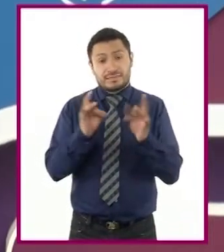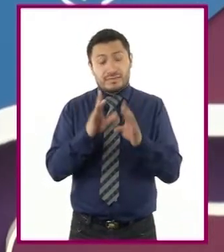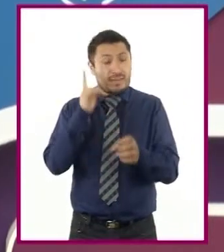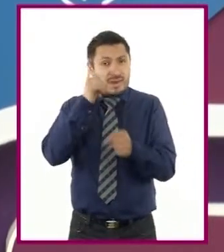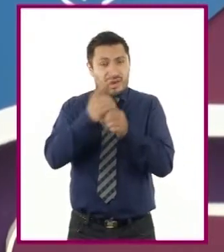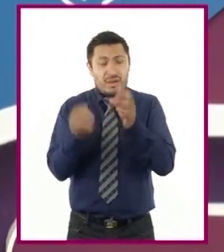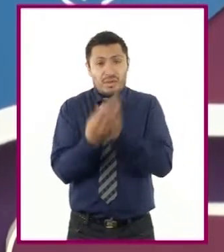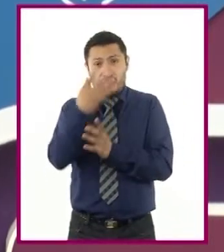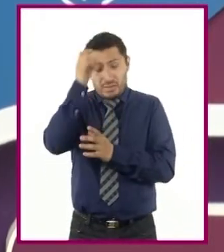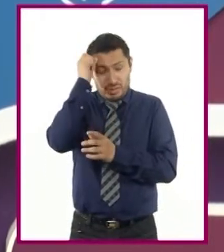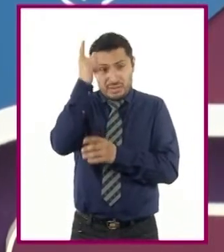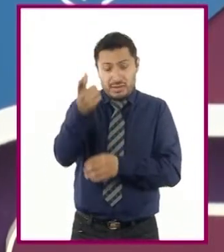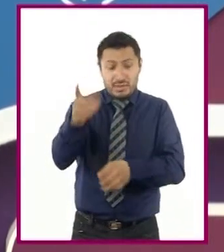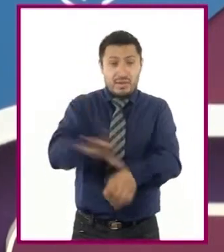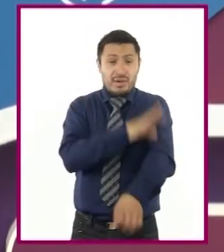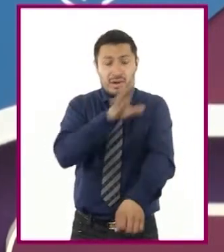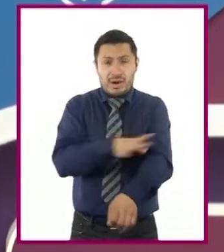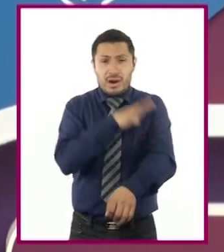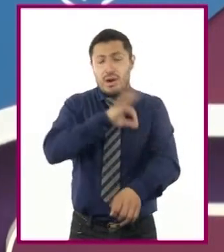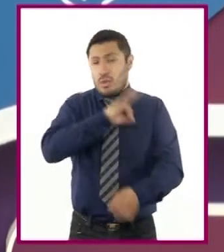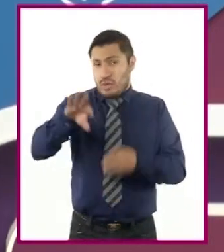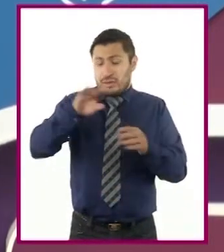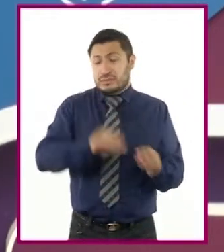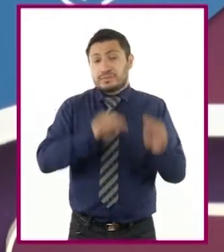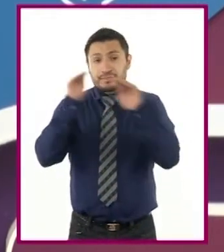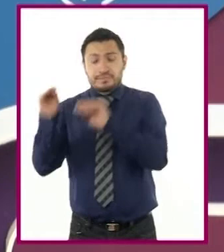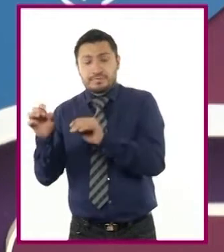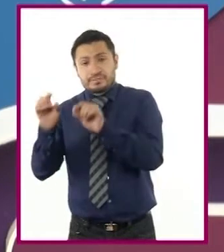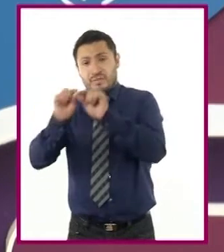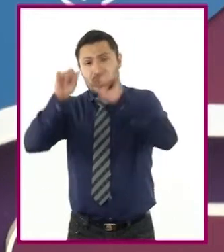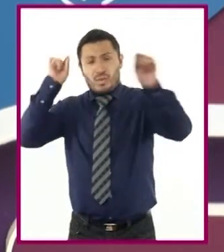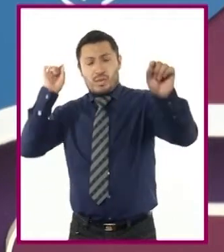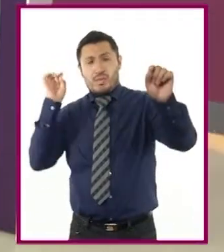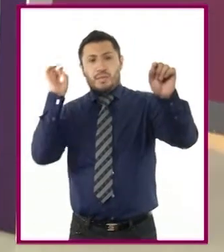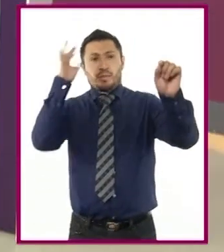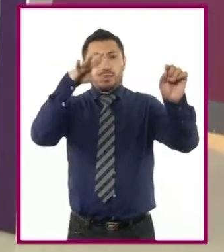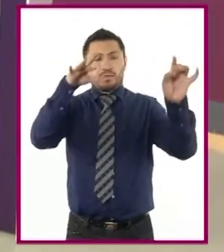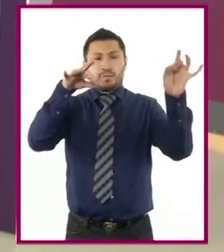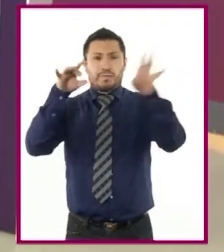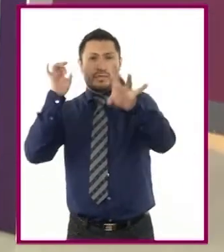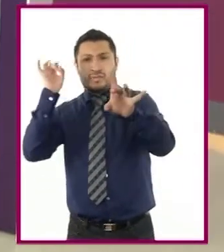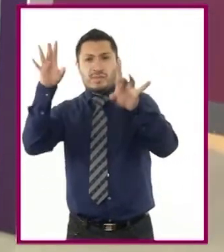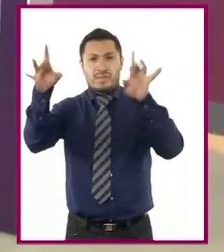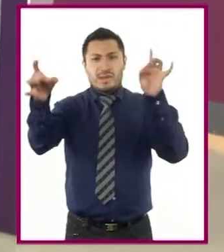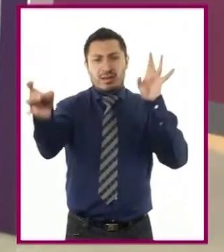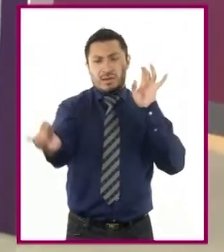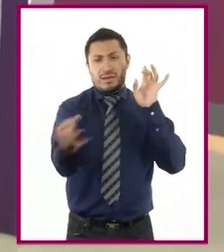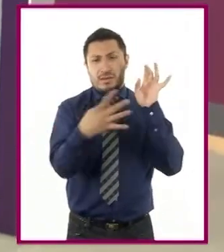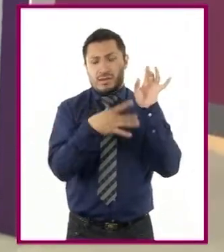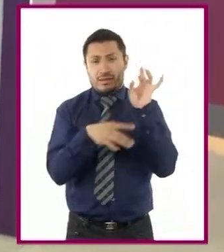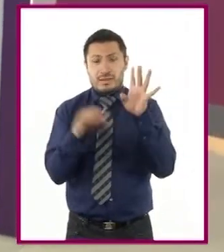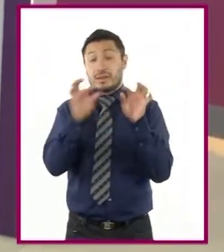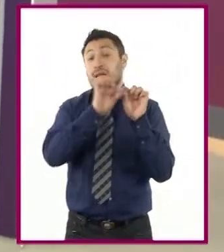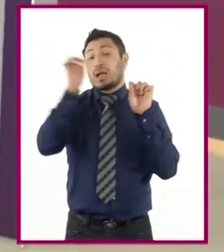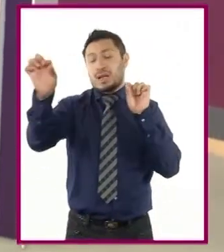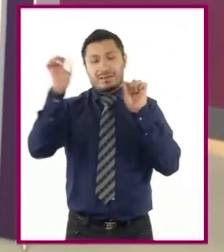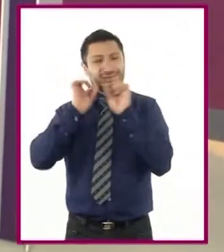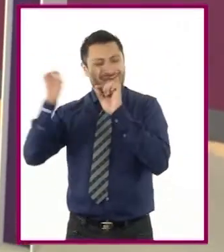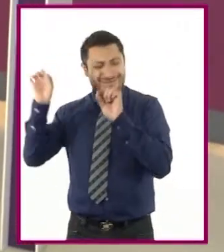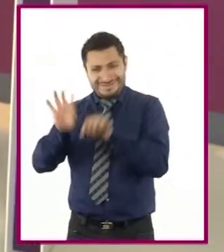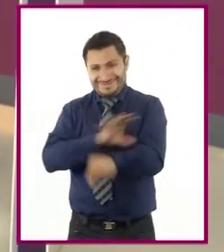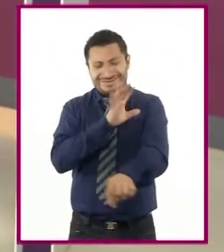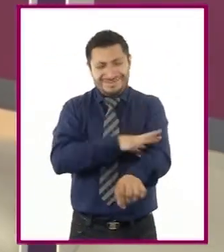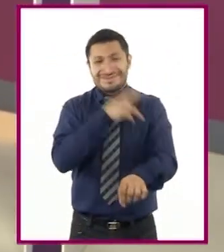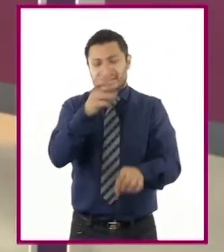podía producirse en algún sitio y transmitirse mediante cables a otros lugares. Esta innovación permitió que las fábricas